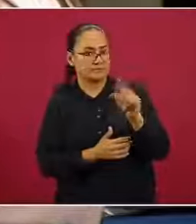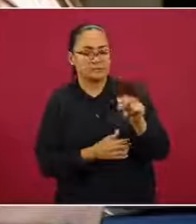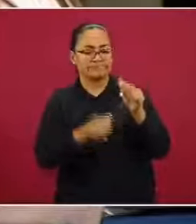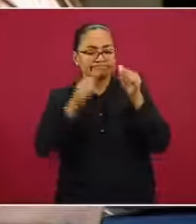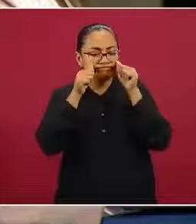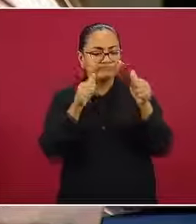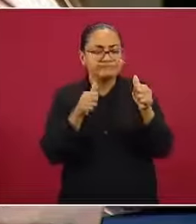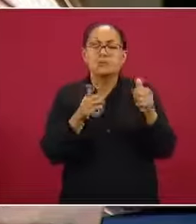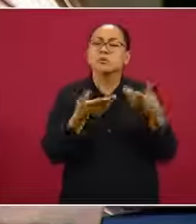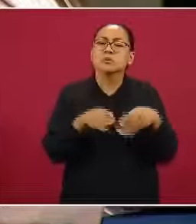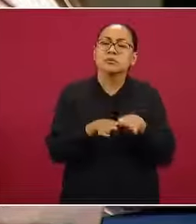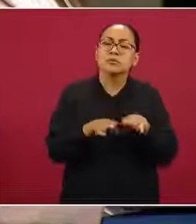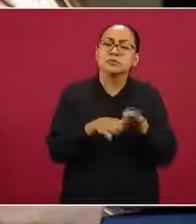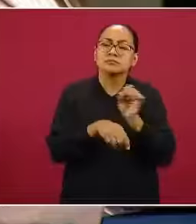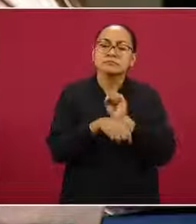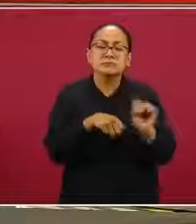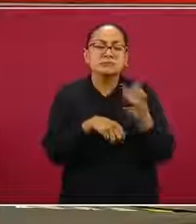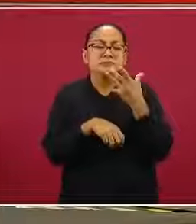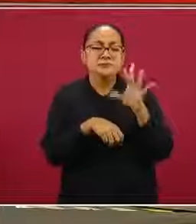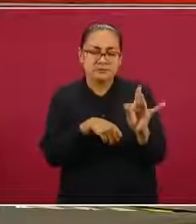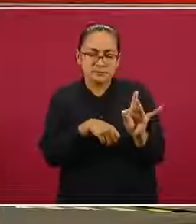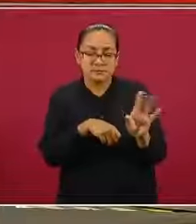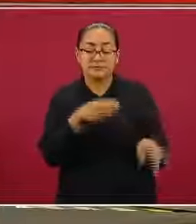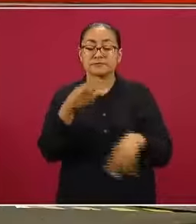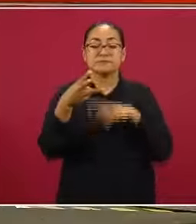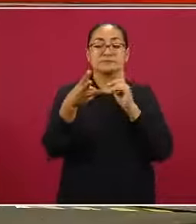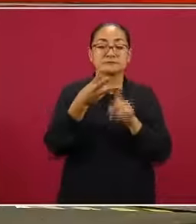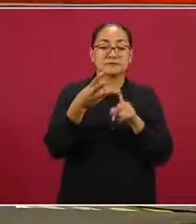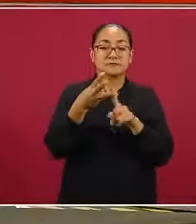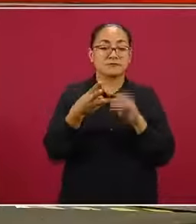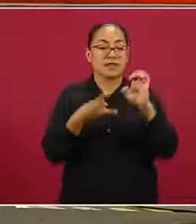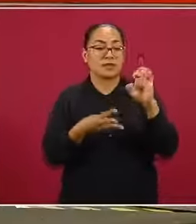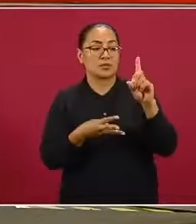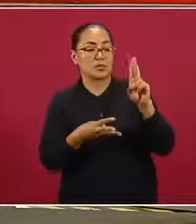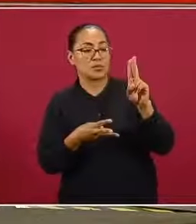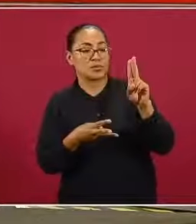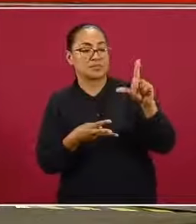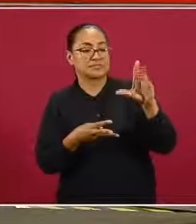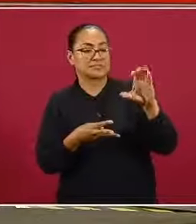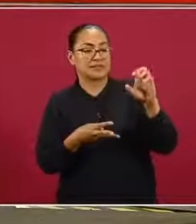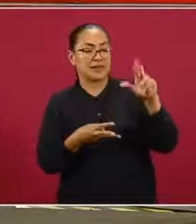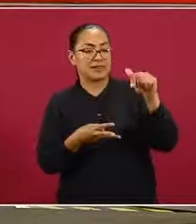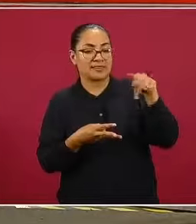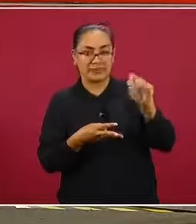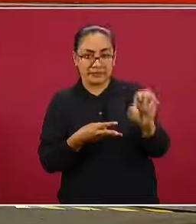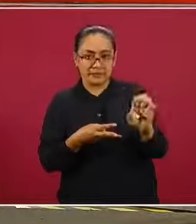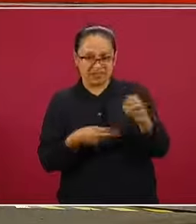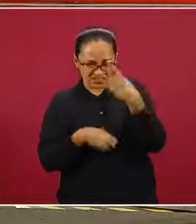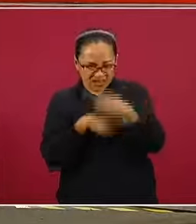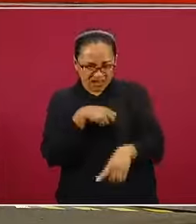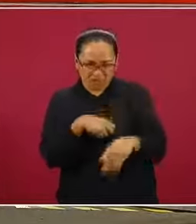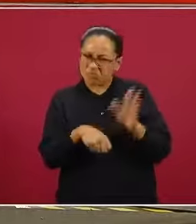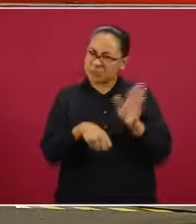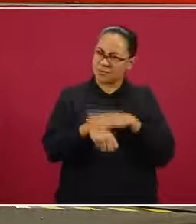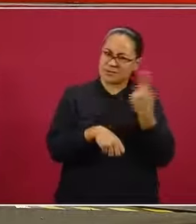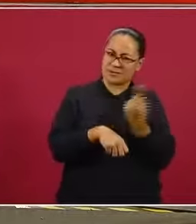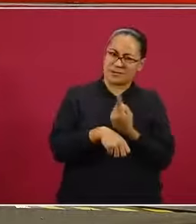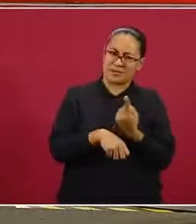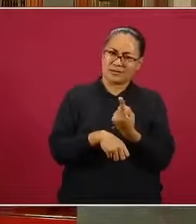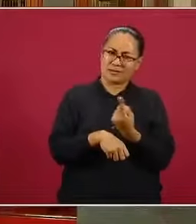de los edulcorantes, por favor, también. ¿Riesgo de? Edulcorantes. Edulcorantes. Sí, me voy a enfocar a la